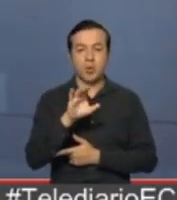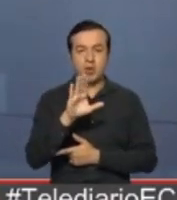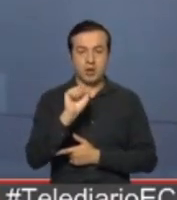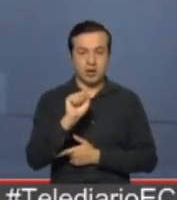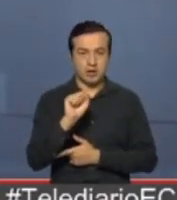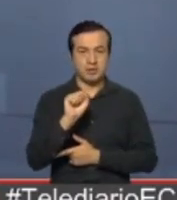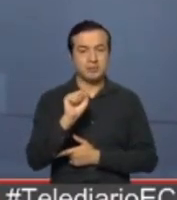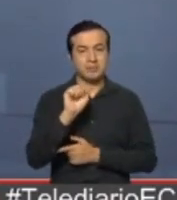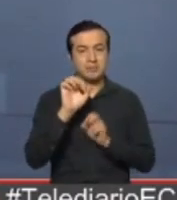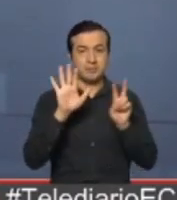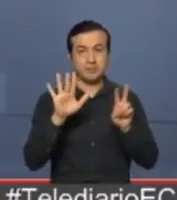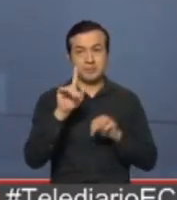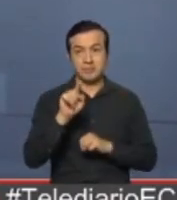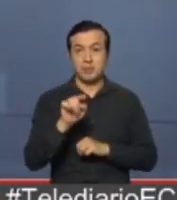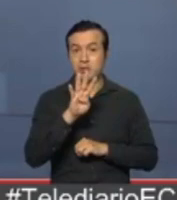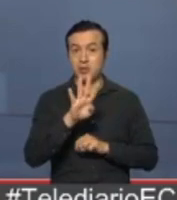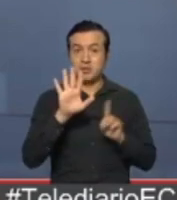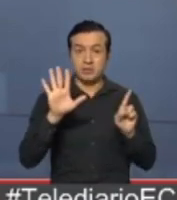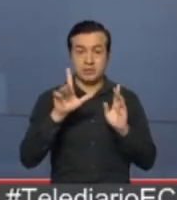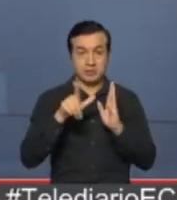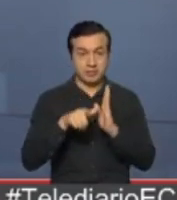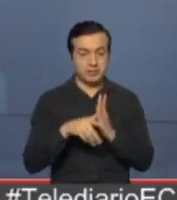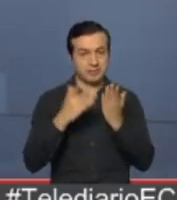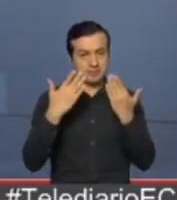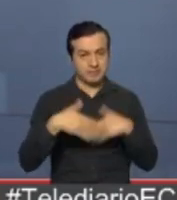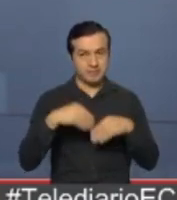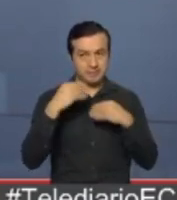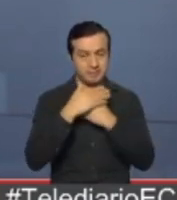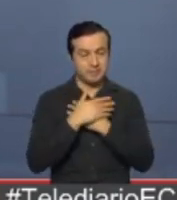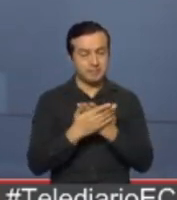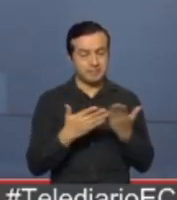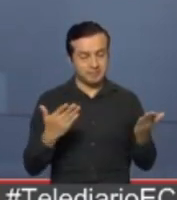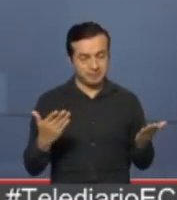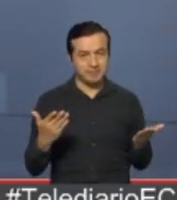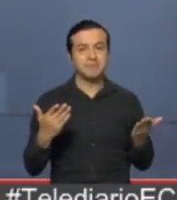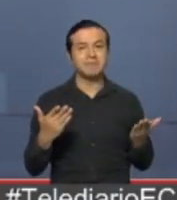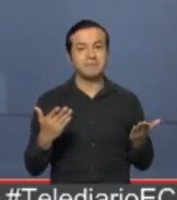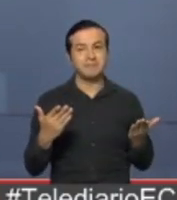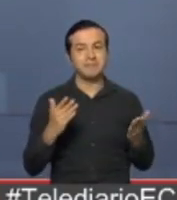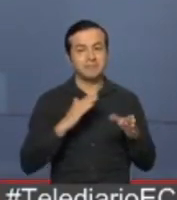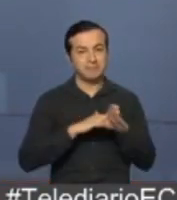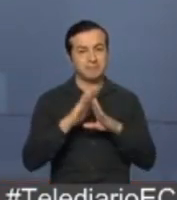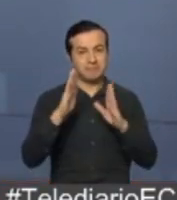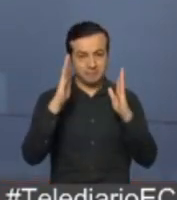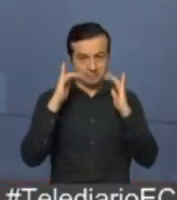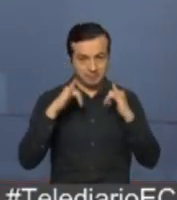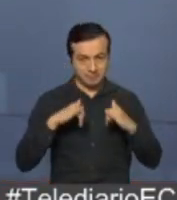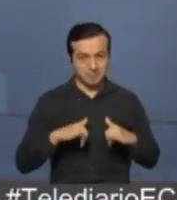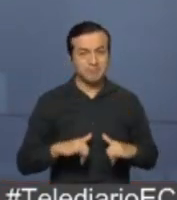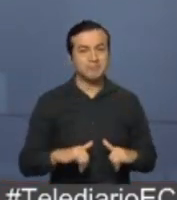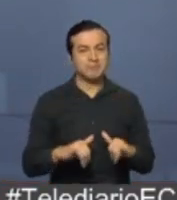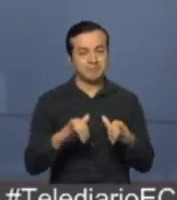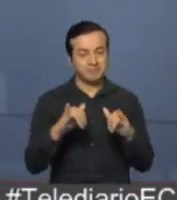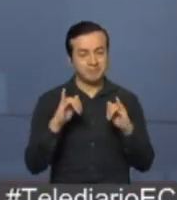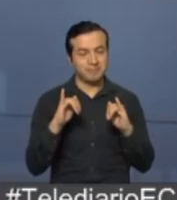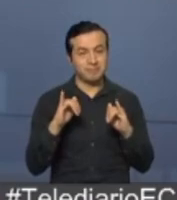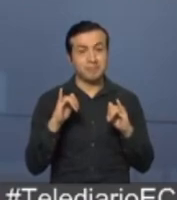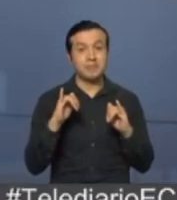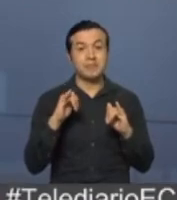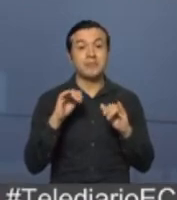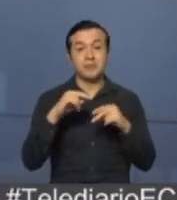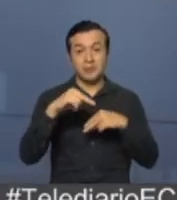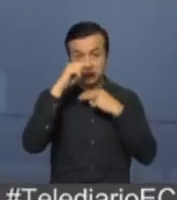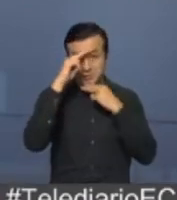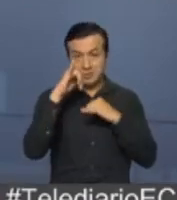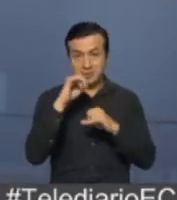7 la mañana con 46 minutos aquí tiene finaliza la primera impresión le invitamos a seguir en nuestra sintonía ya se vienen más